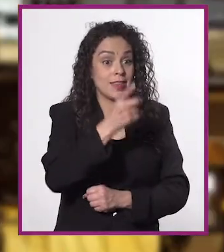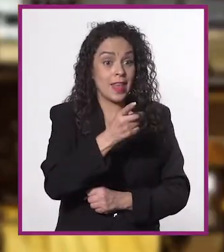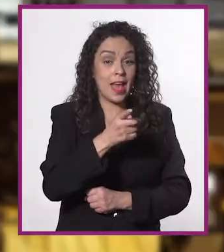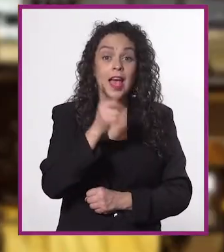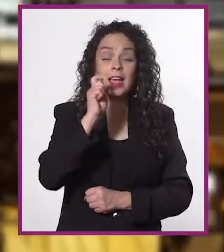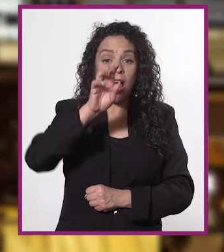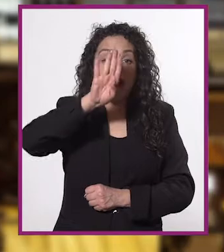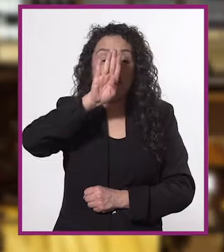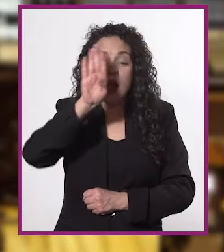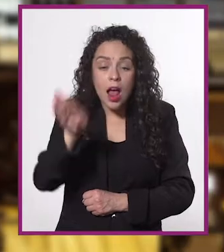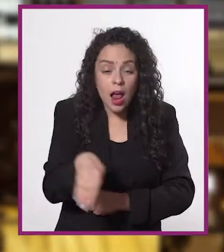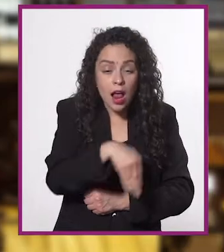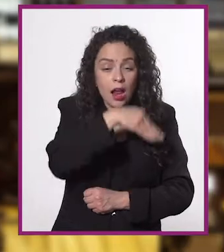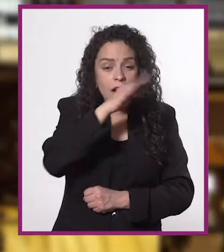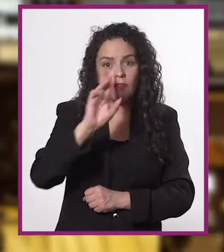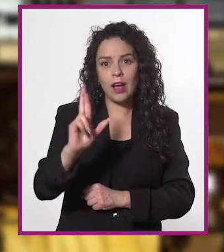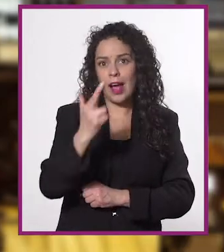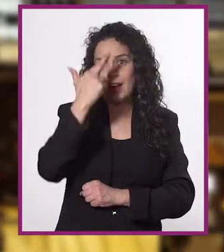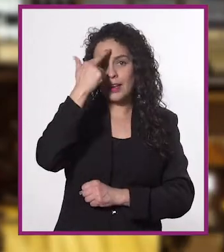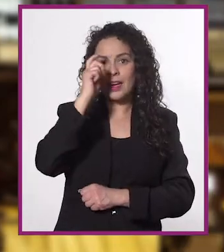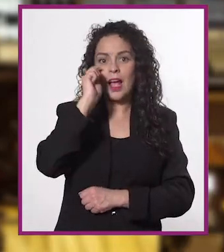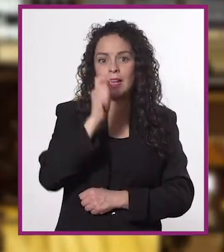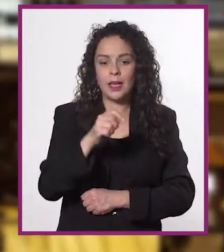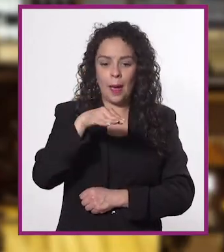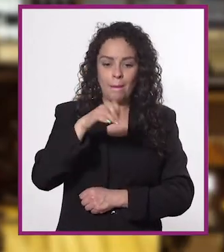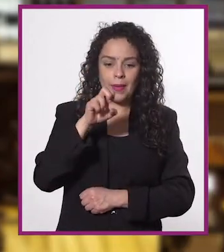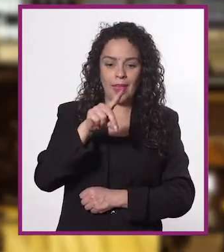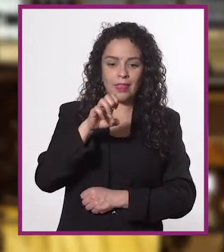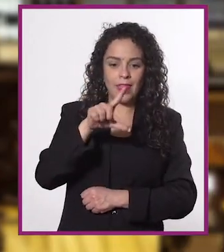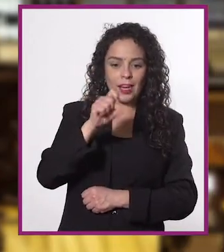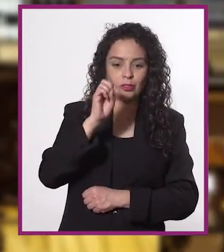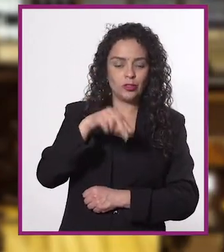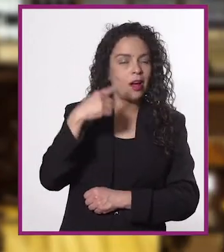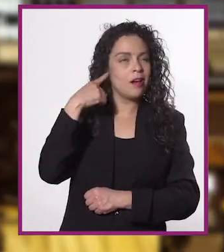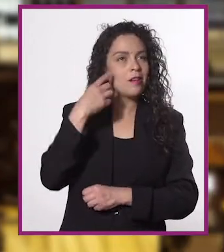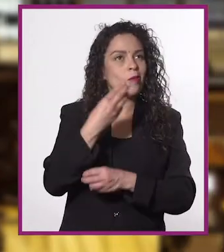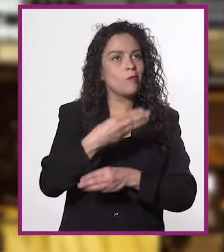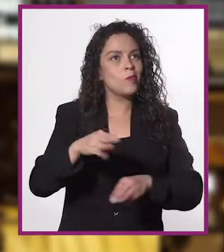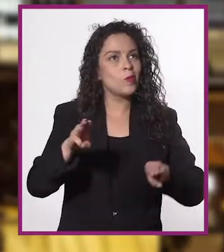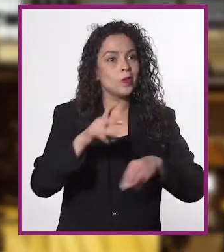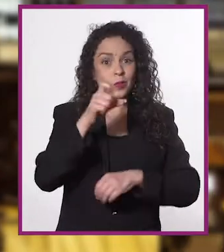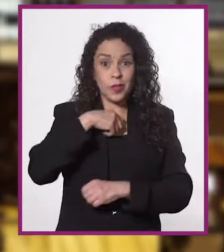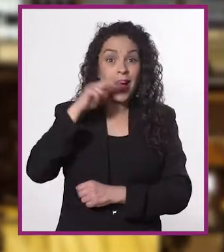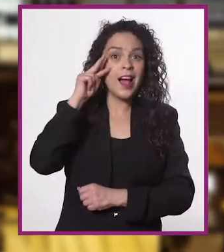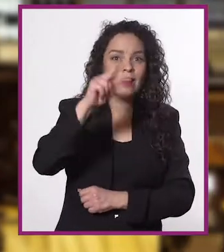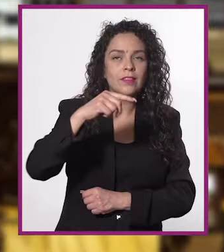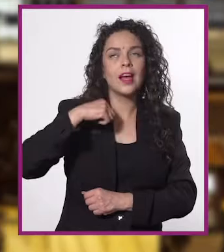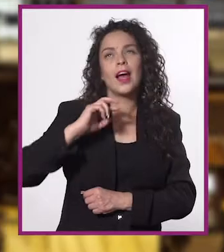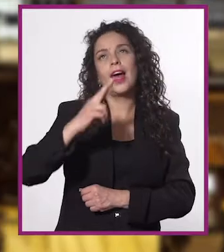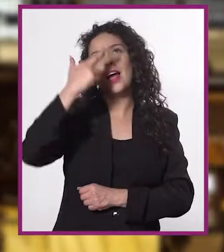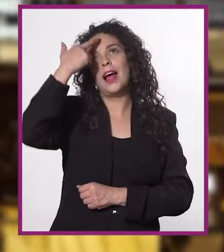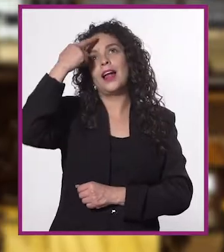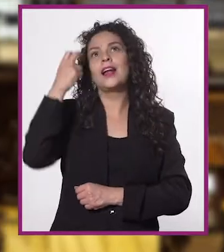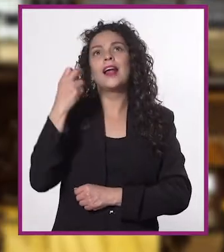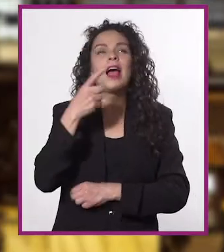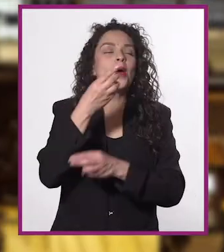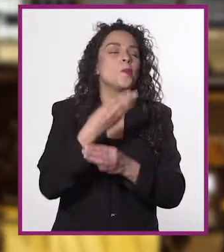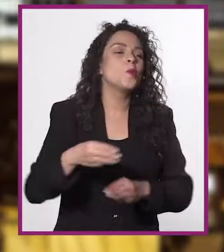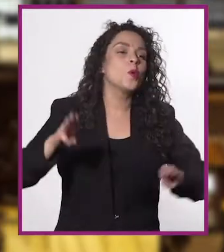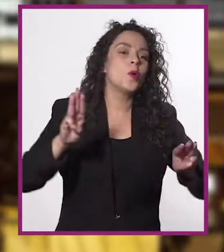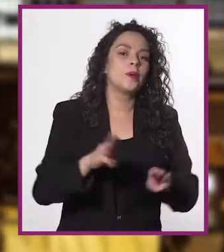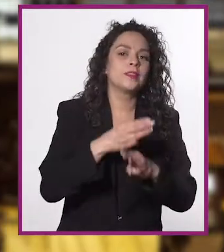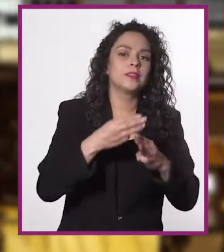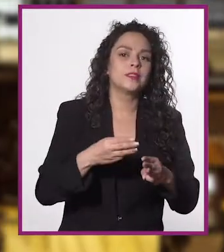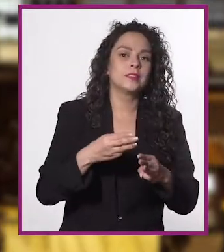El abuelo decía que el elefante le recordaba a una pieza de Mendelssohn. Siempre que veo uno, me vienen a la mente estos